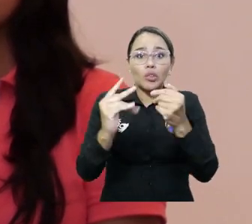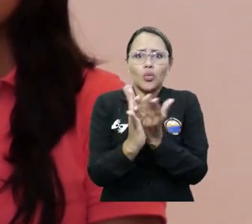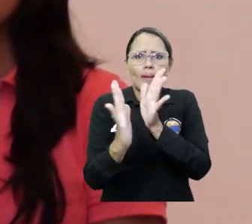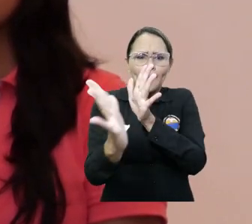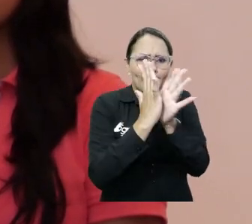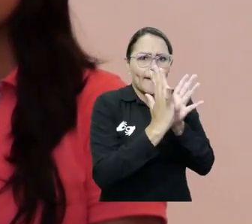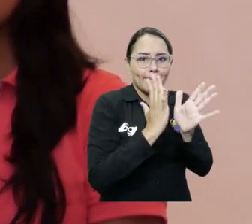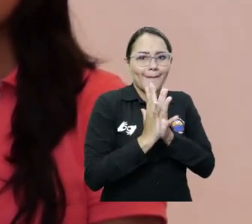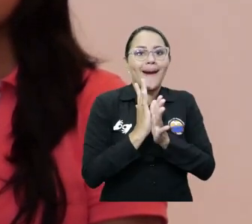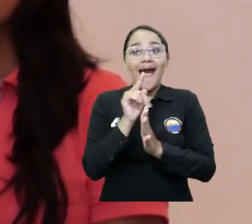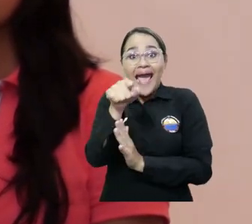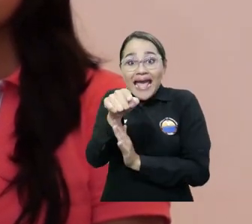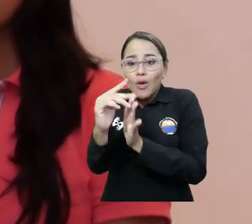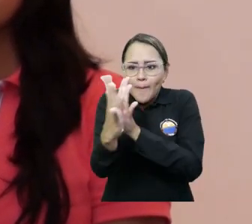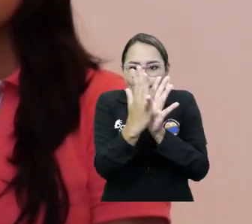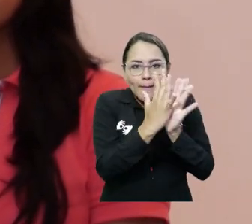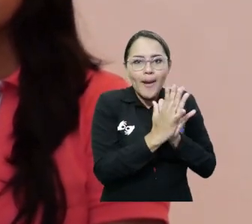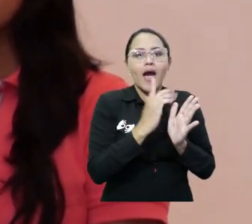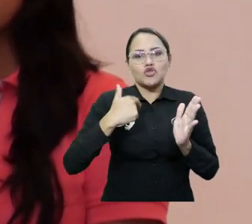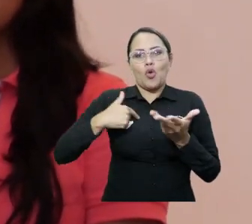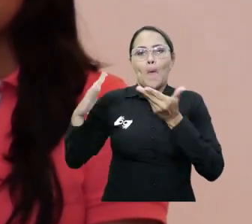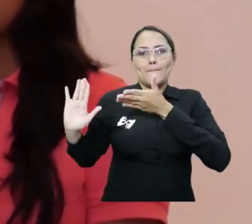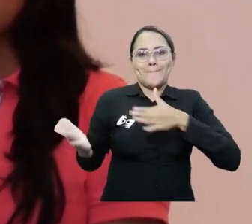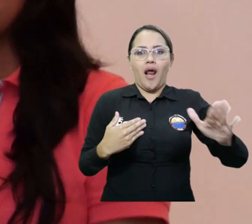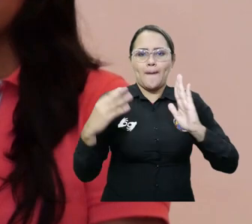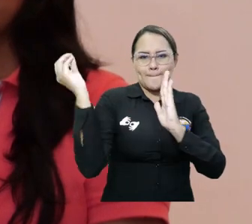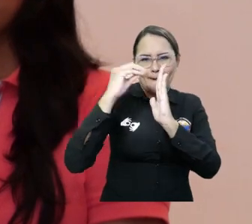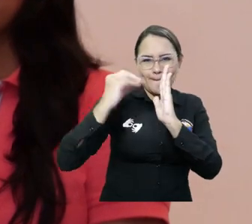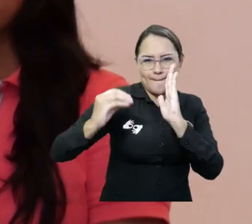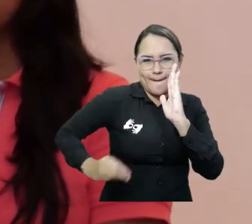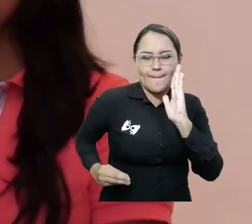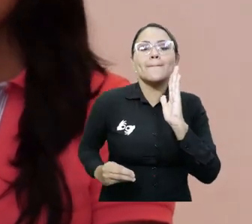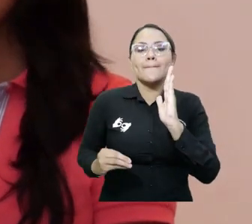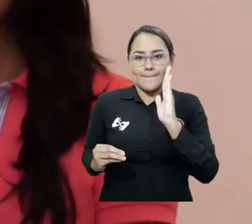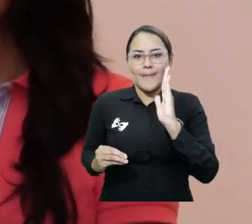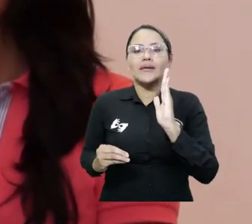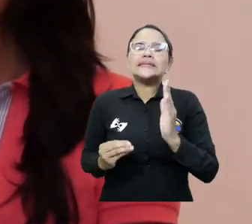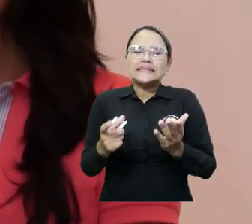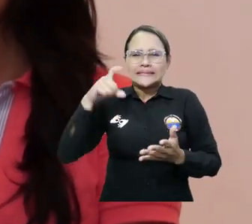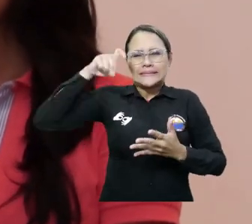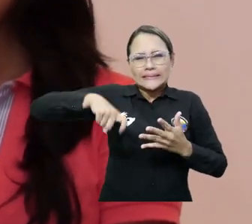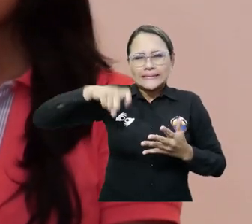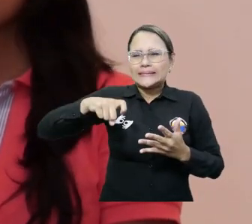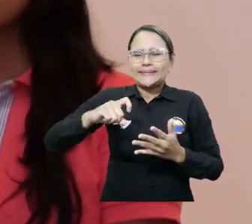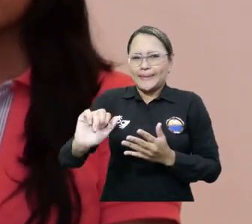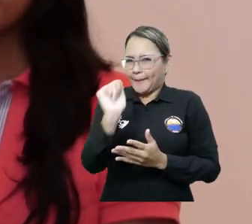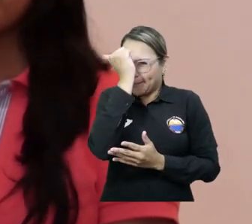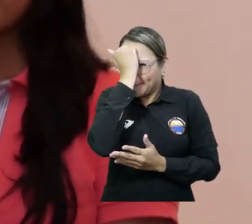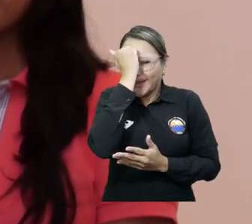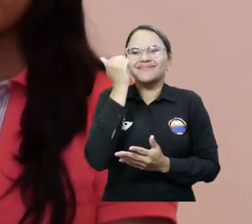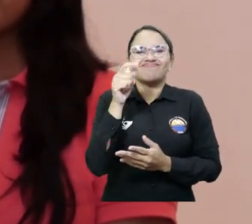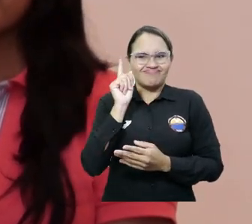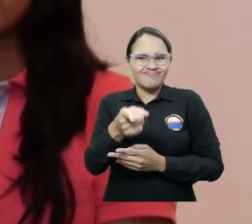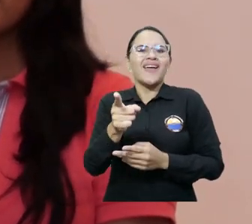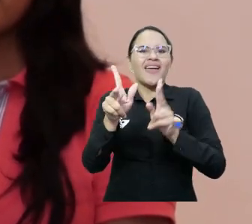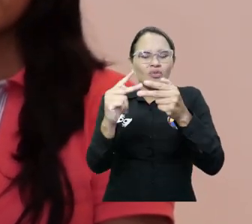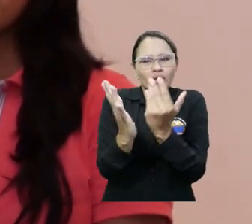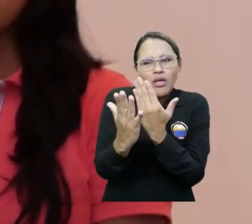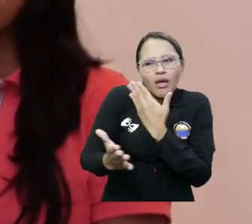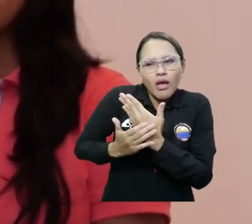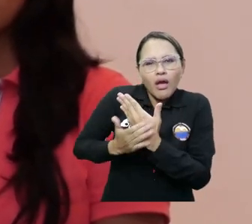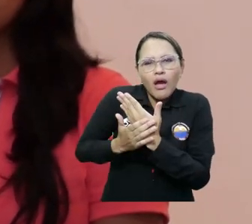he establecido un plan donde he hecho un barrido de las quejas más recurrentes, de las necesidades básicas, de todas esas inquietudes que esos estudiantes